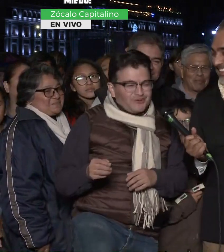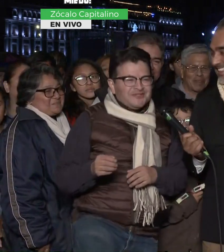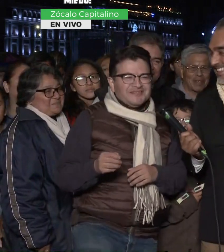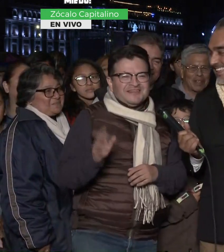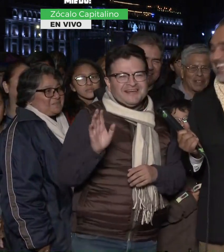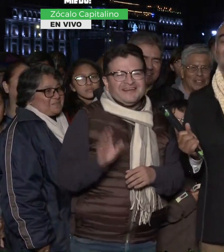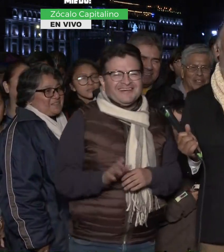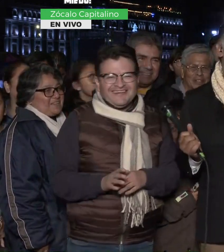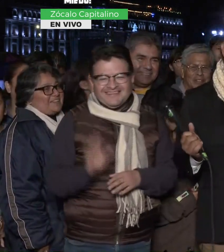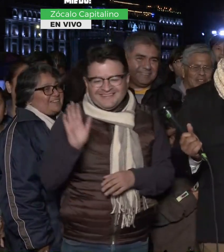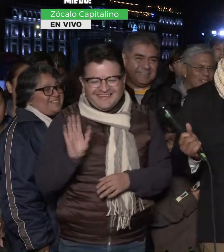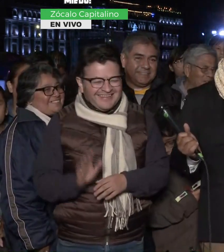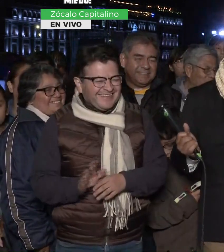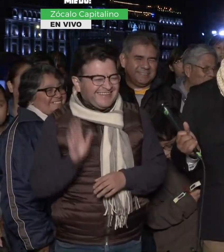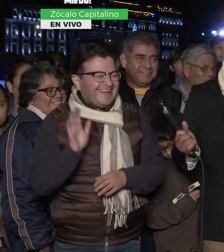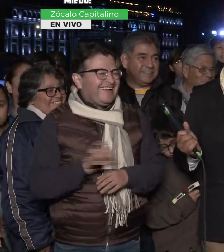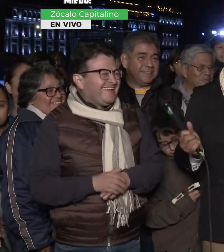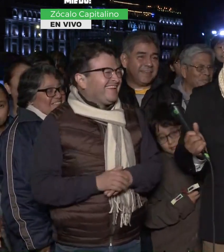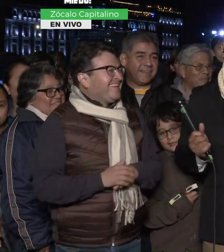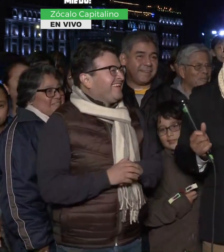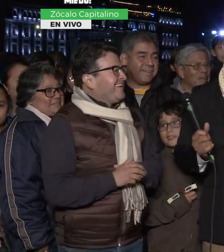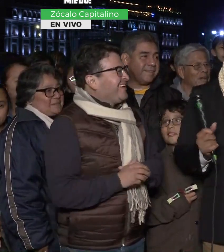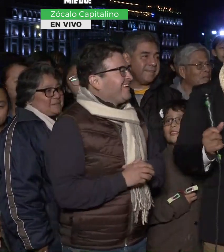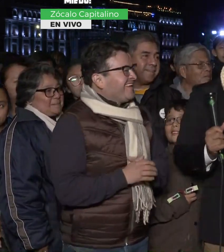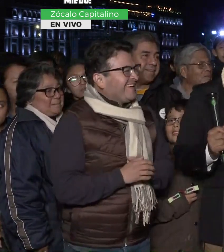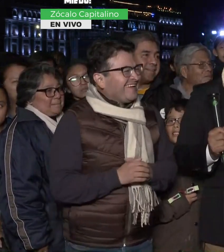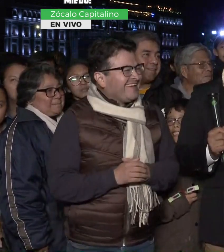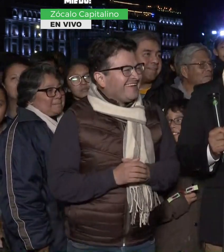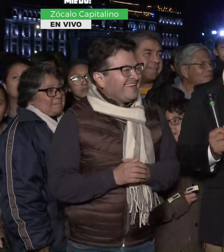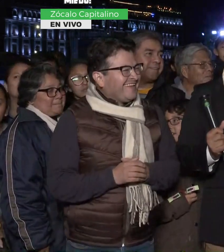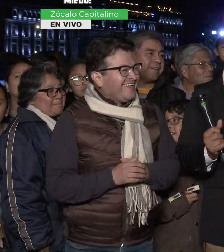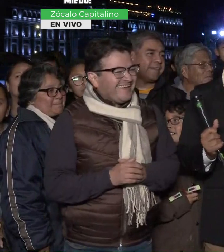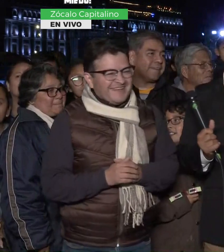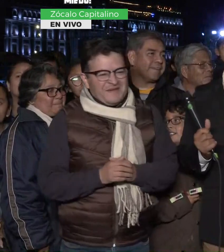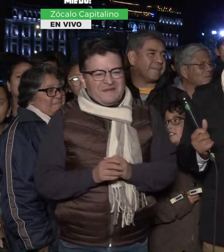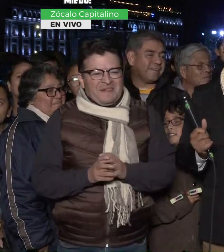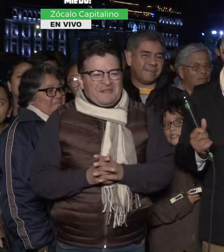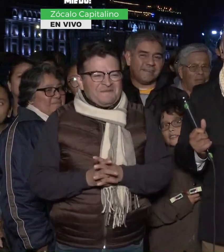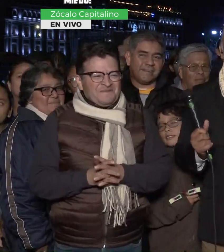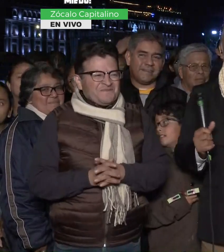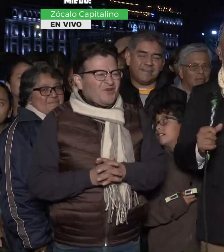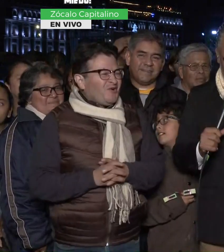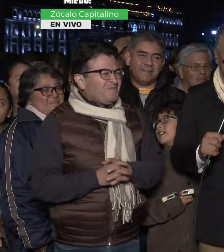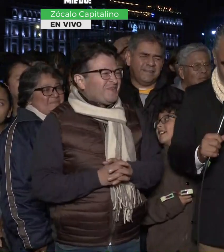tenis rojos y... Pronóstico para la mañanera de lunes, que Hans pregunte.